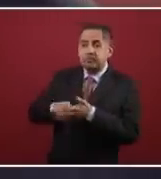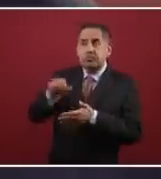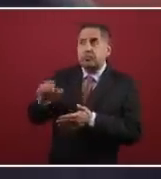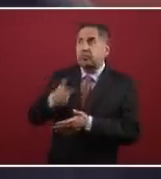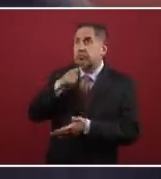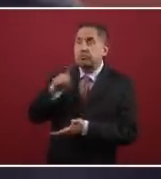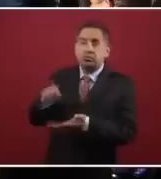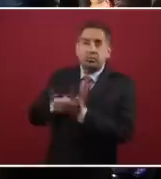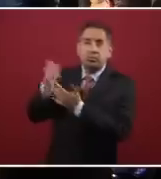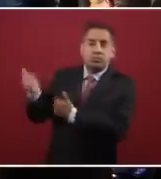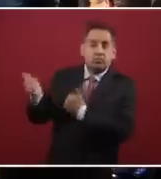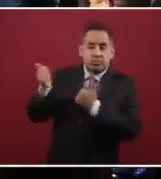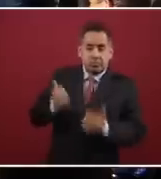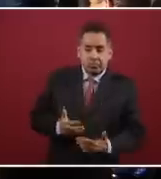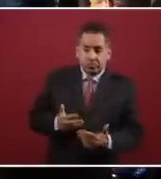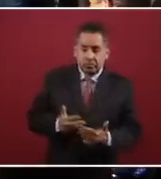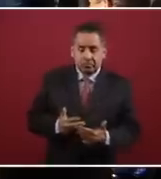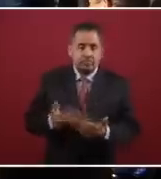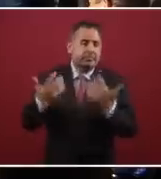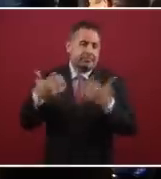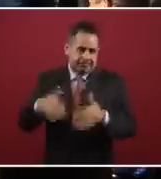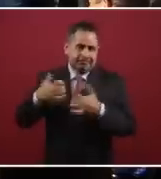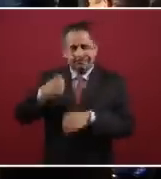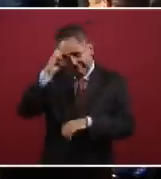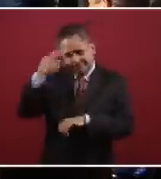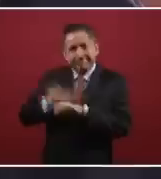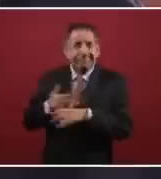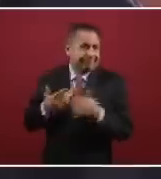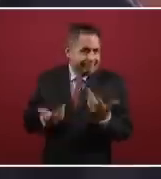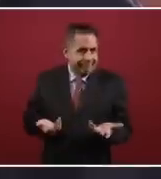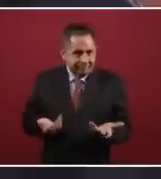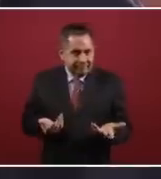eléctrica a empresas extranjeras.